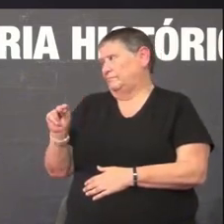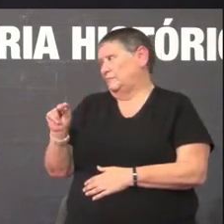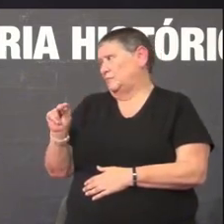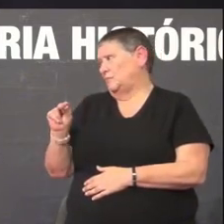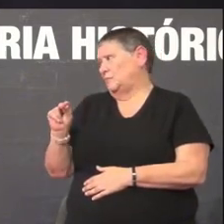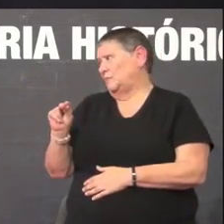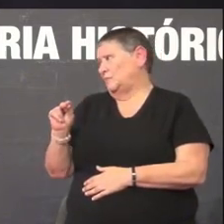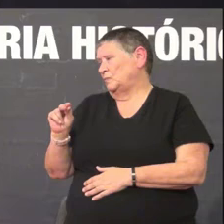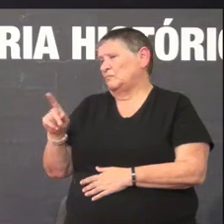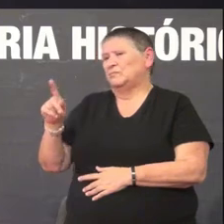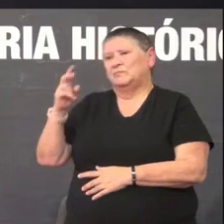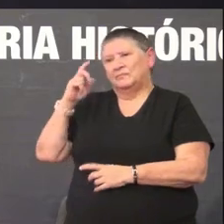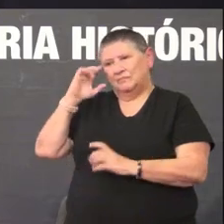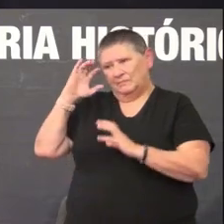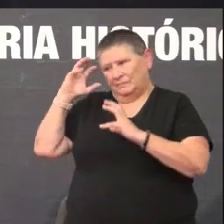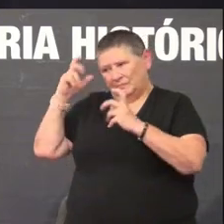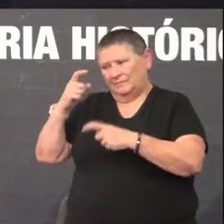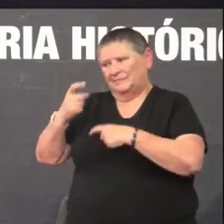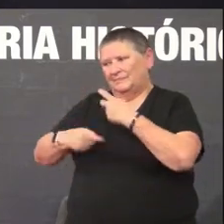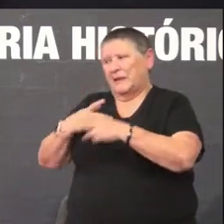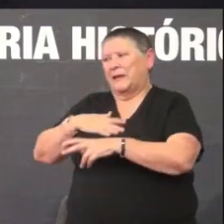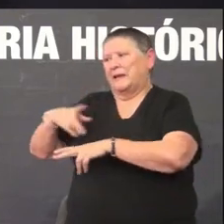Y hace todo lo posible por evitarlo.